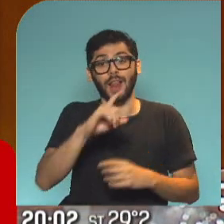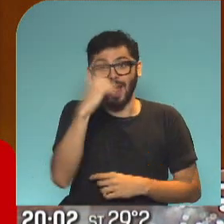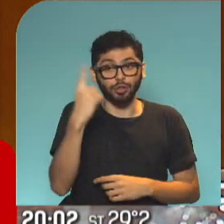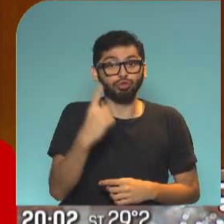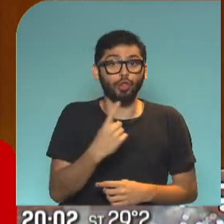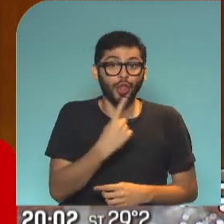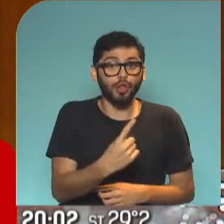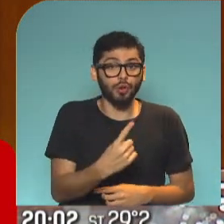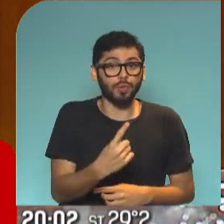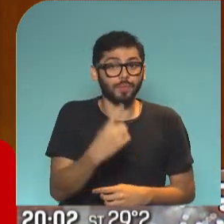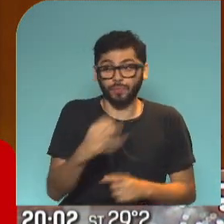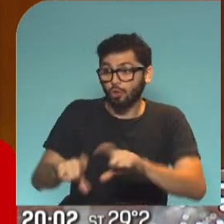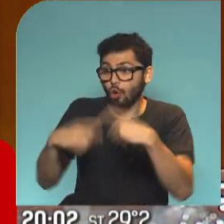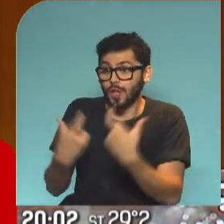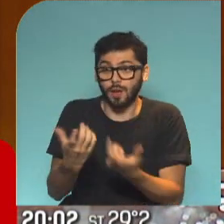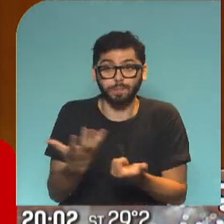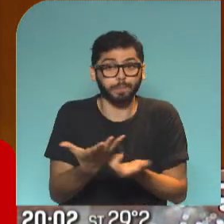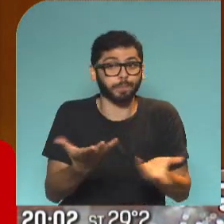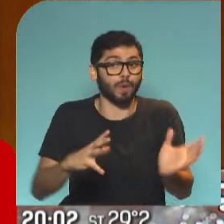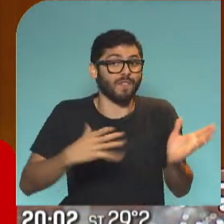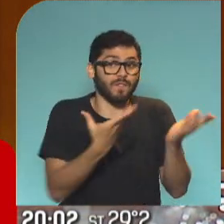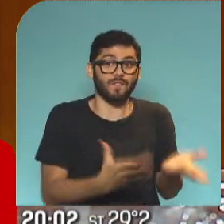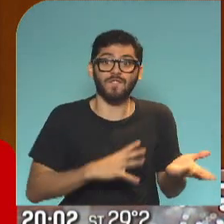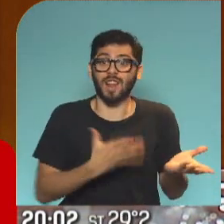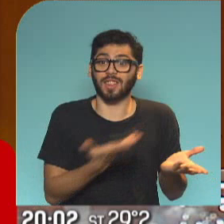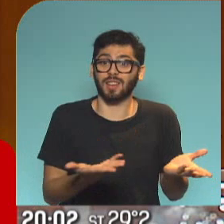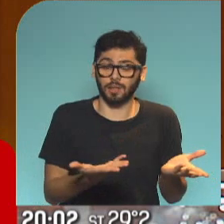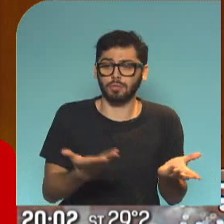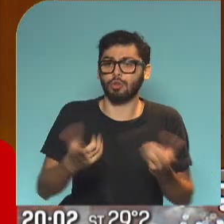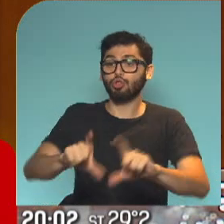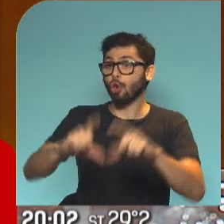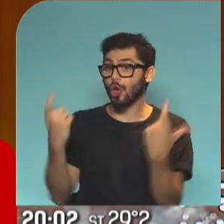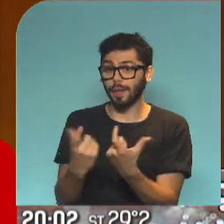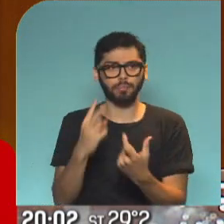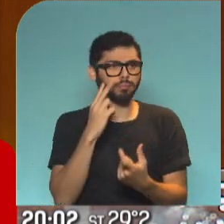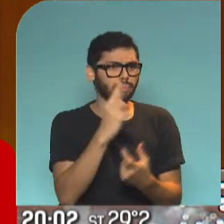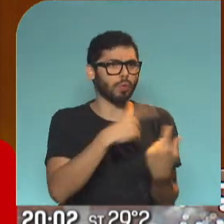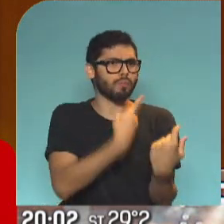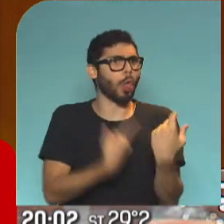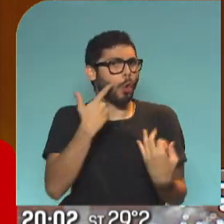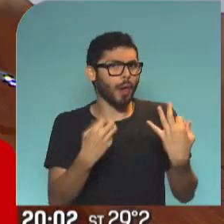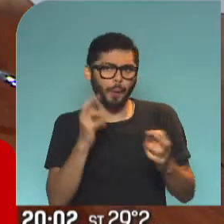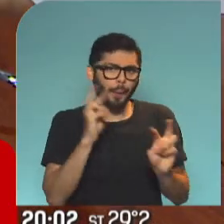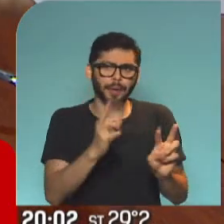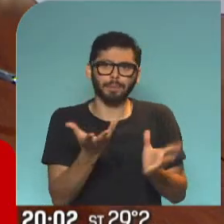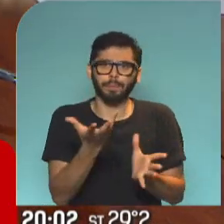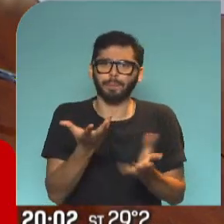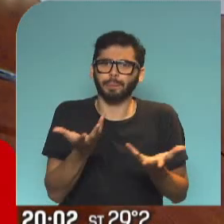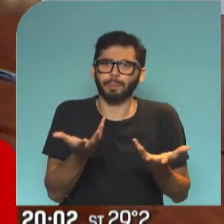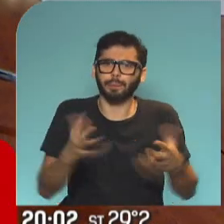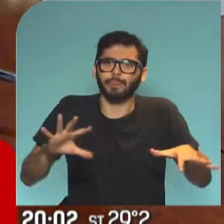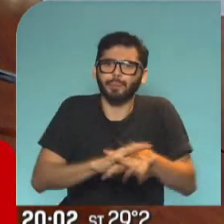está en deuda con la sociedad hoy la sociedad ve al poder judicial mal que no funciona lejano